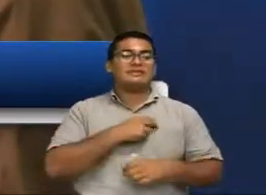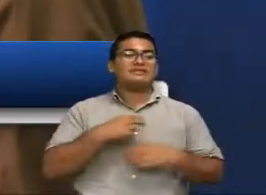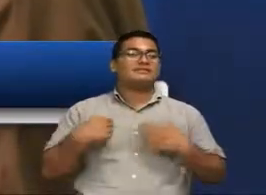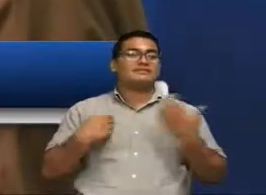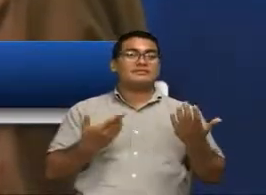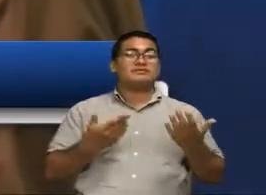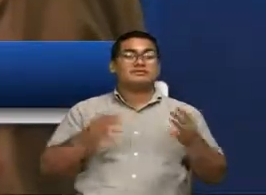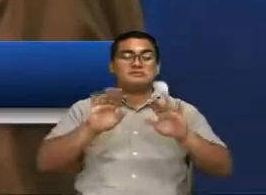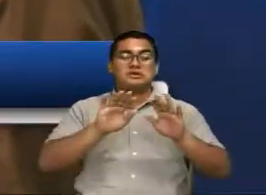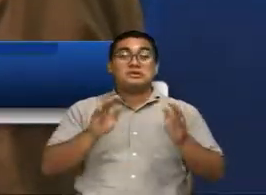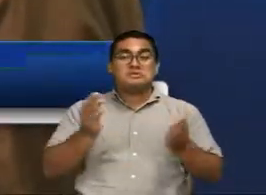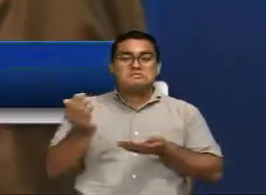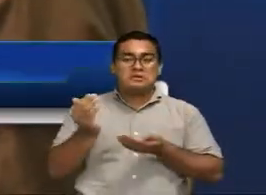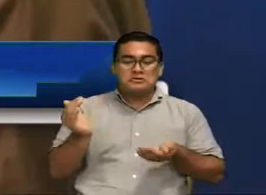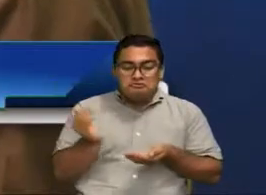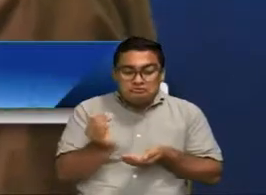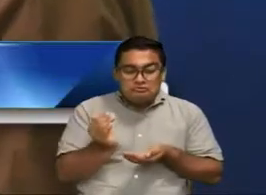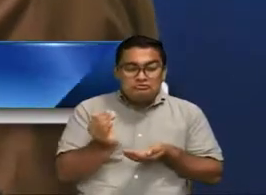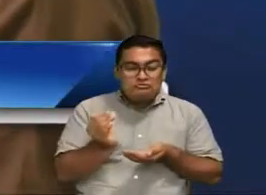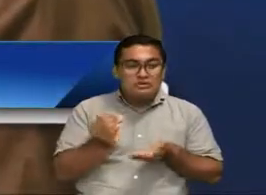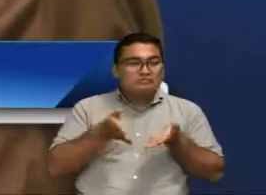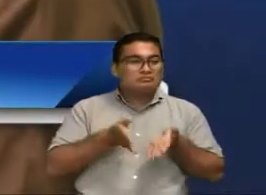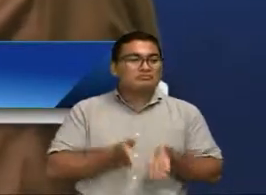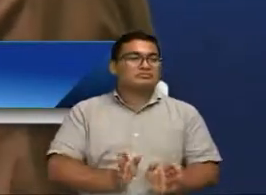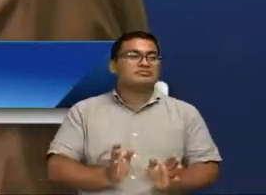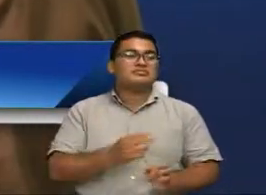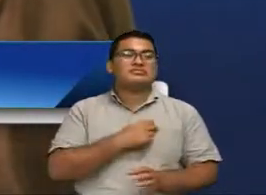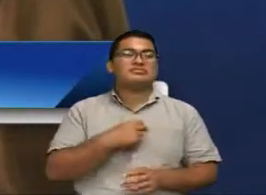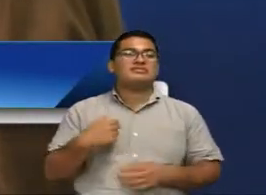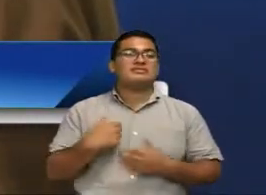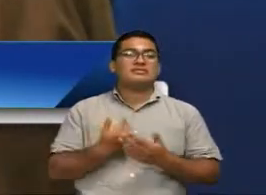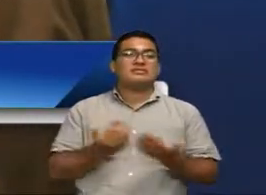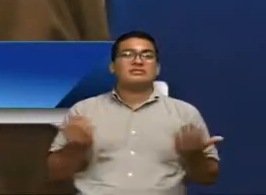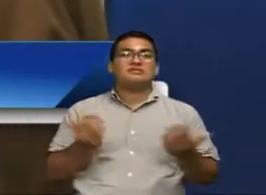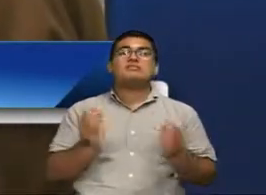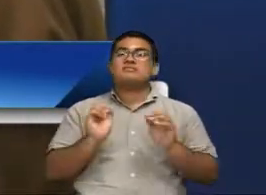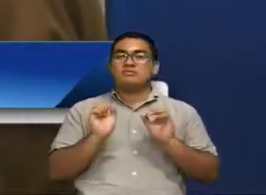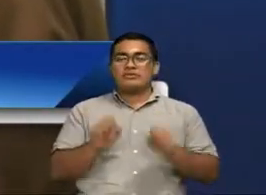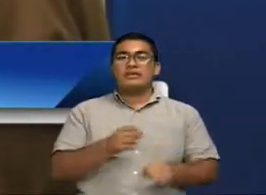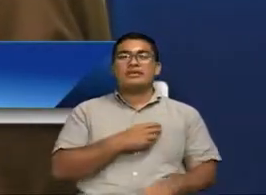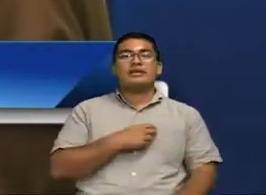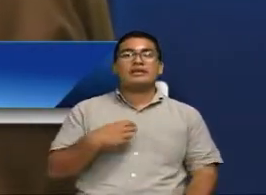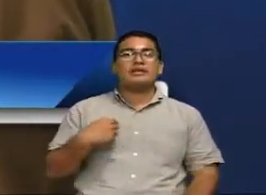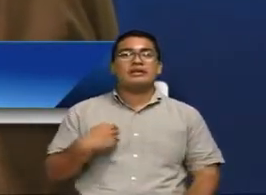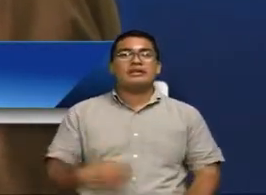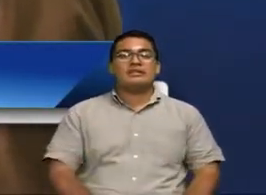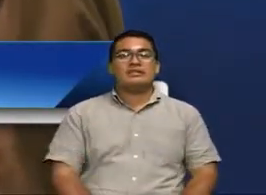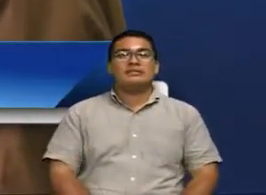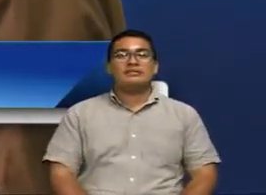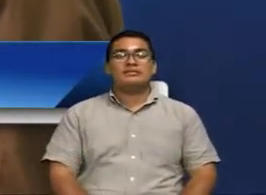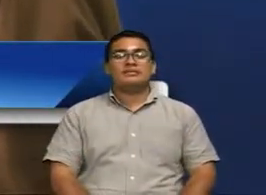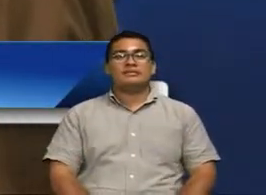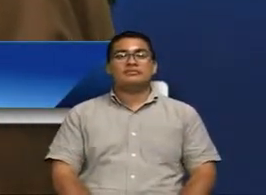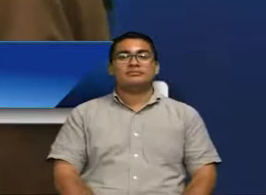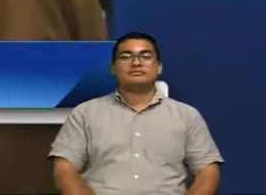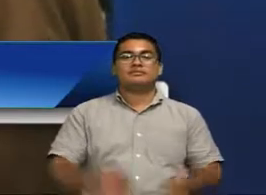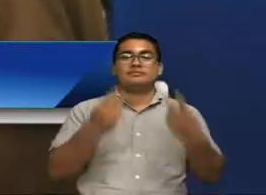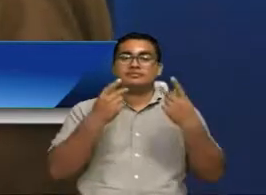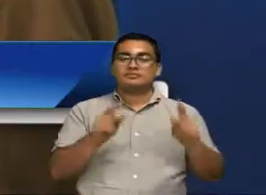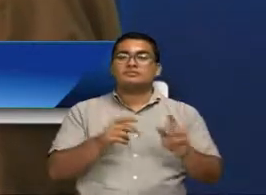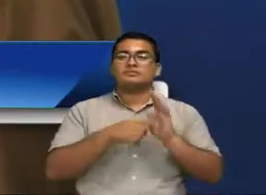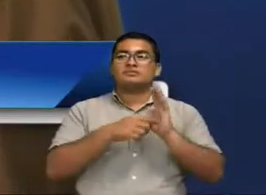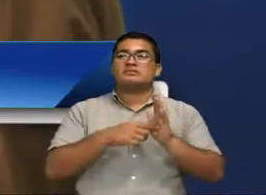prematuro, tampoco, ¿eh? Parto prematuro sí se puede. Pero complicaciones